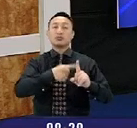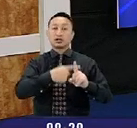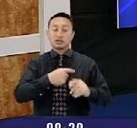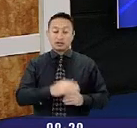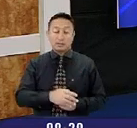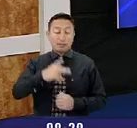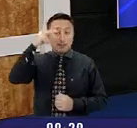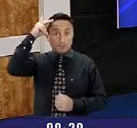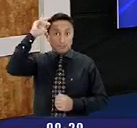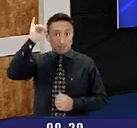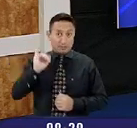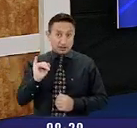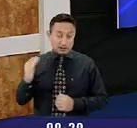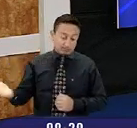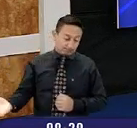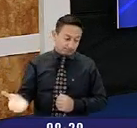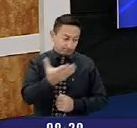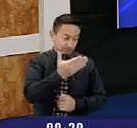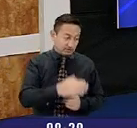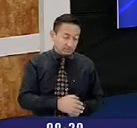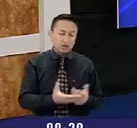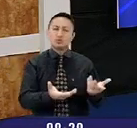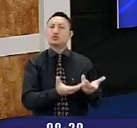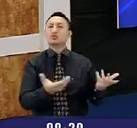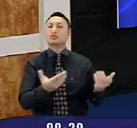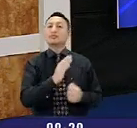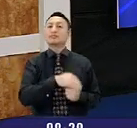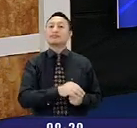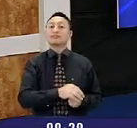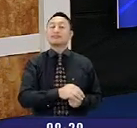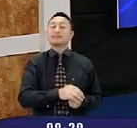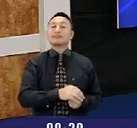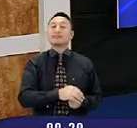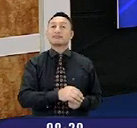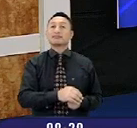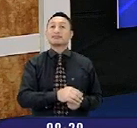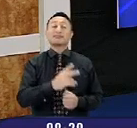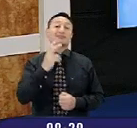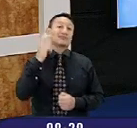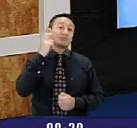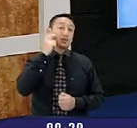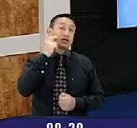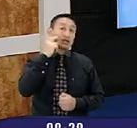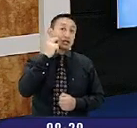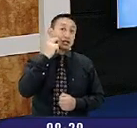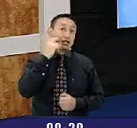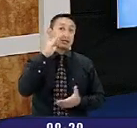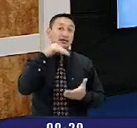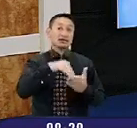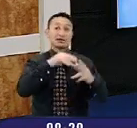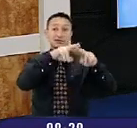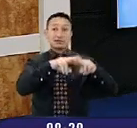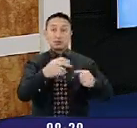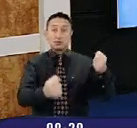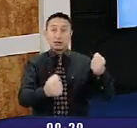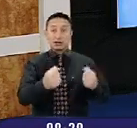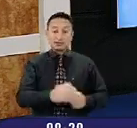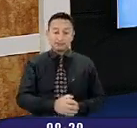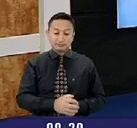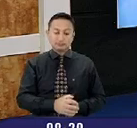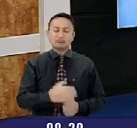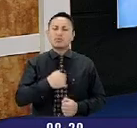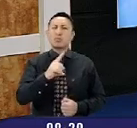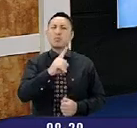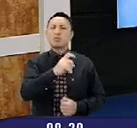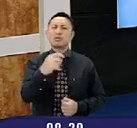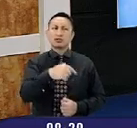Dice la cadena, vamos contigo, se encuentra en el Centro de Visión Vehicular San Isidro del Inca, en el norte de Quito. Vamos a saber